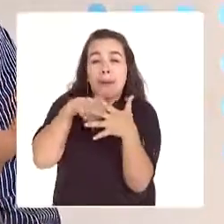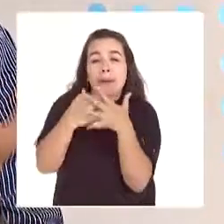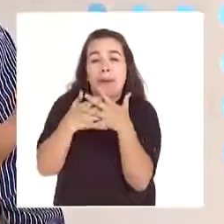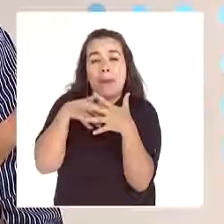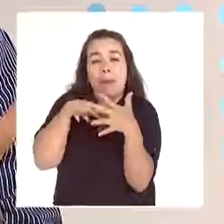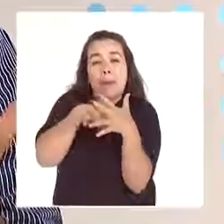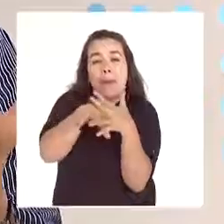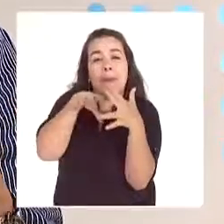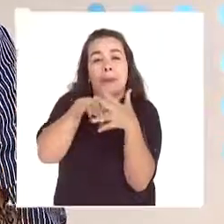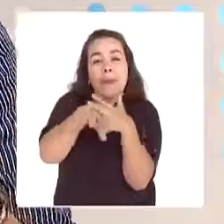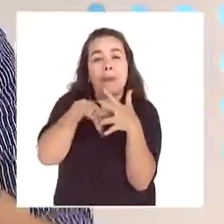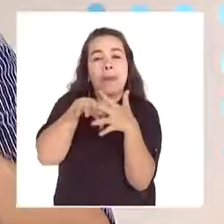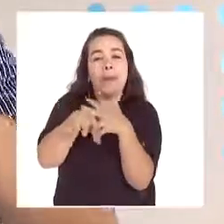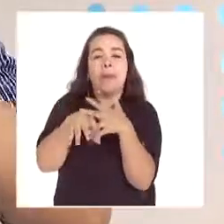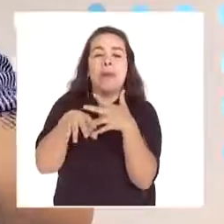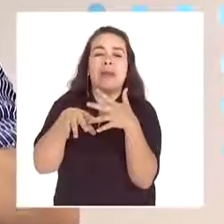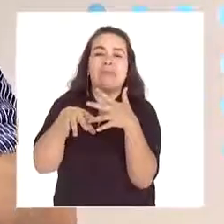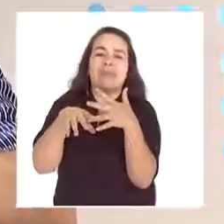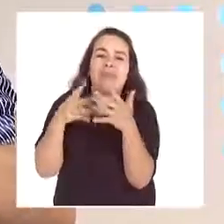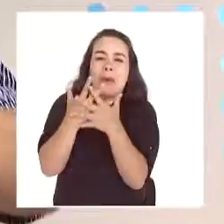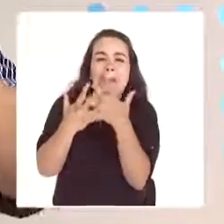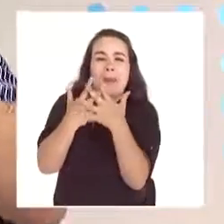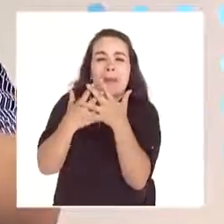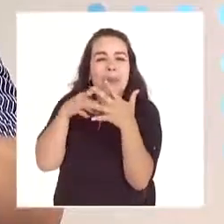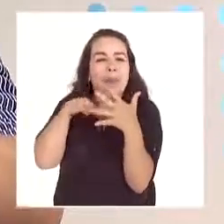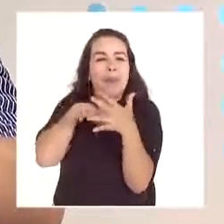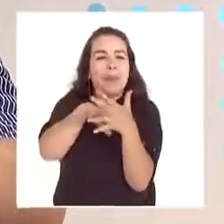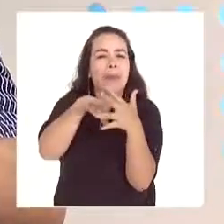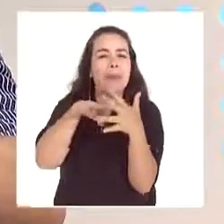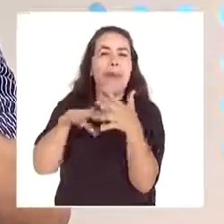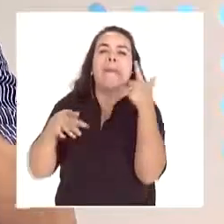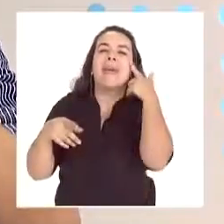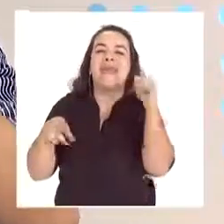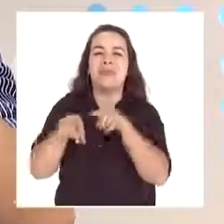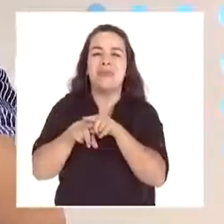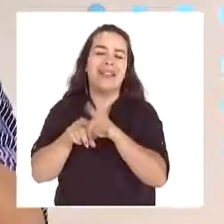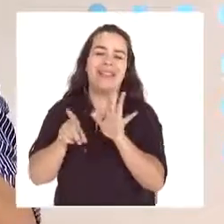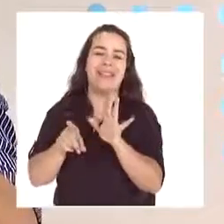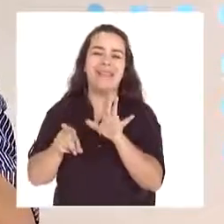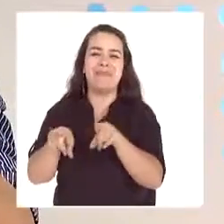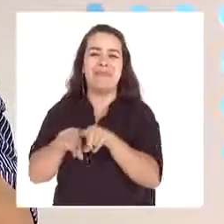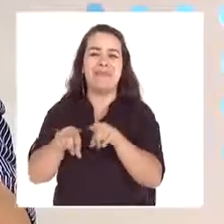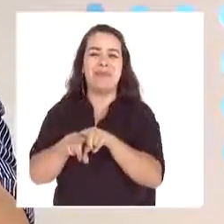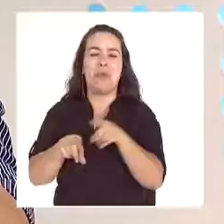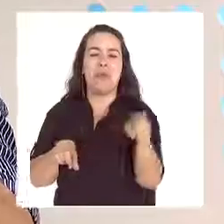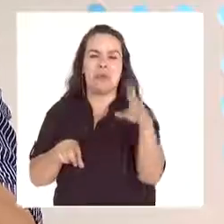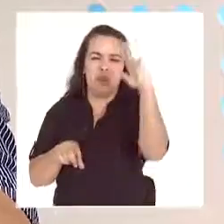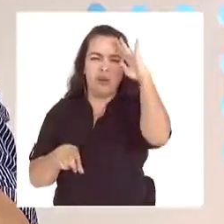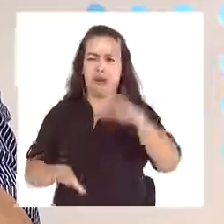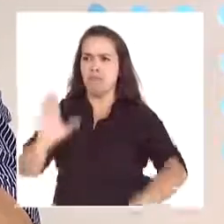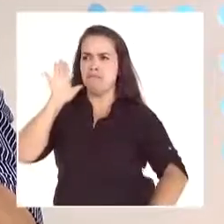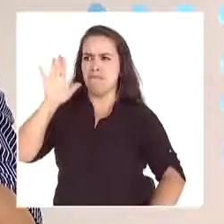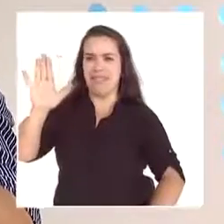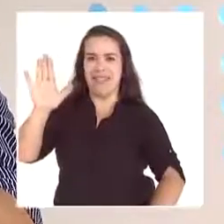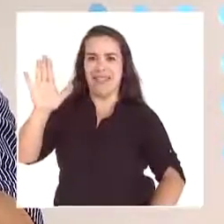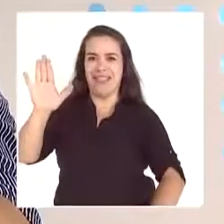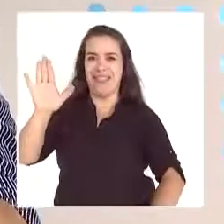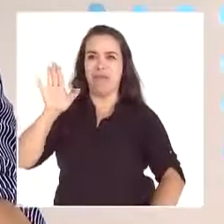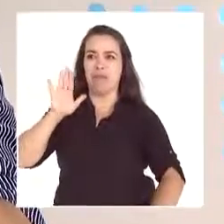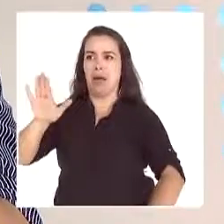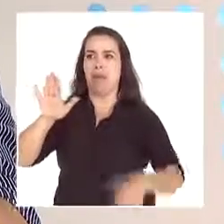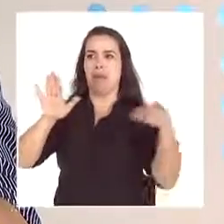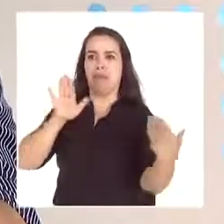me permiten utilizar el término, o no tener esos policías ahí que dicen pare, es que como entran libremente,